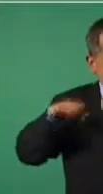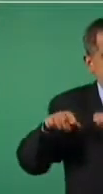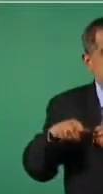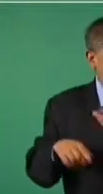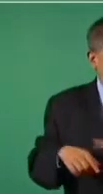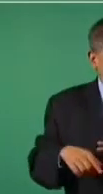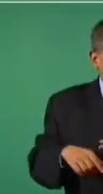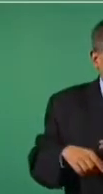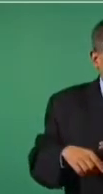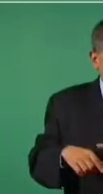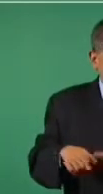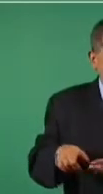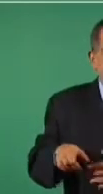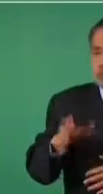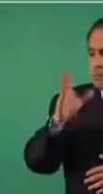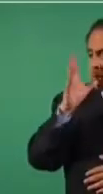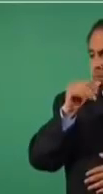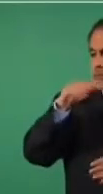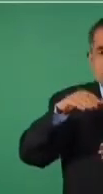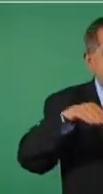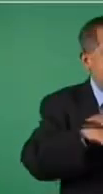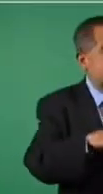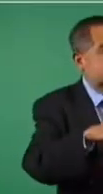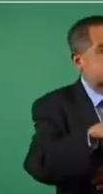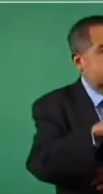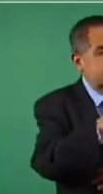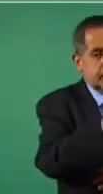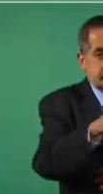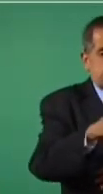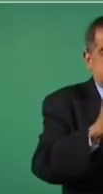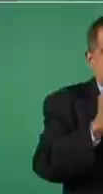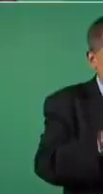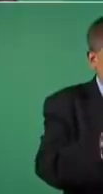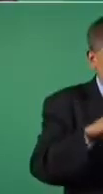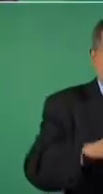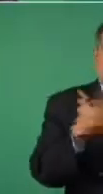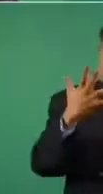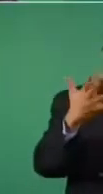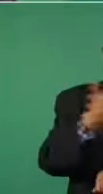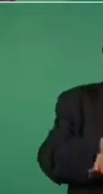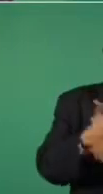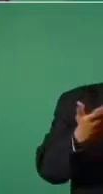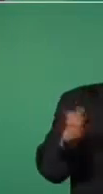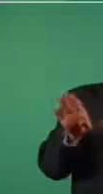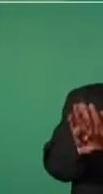solo les permitían ir al restaurante hasta las 5 de la tarde.